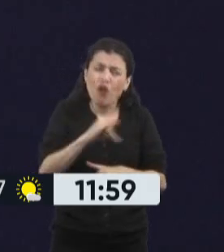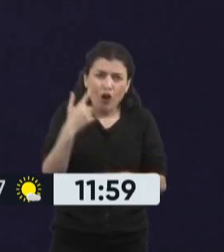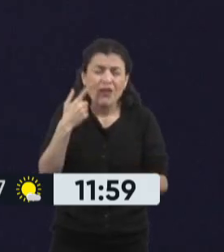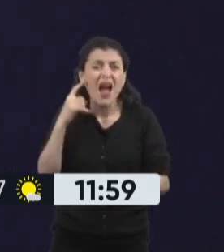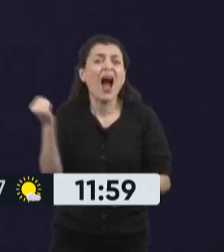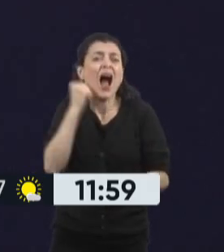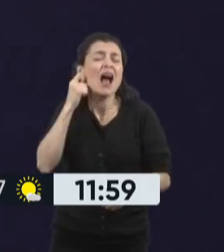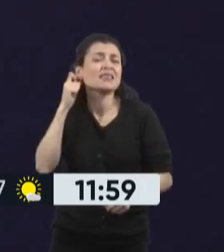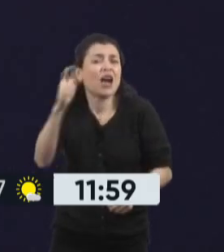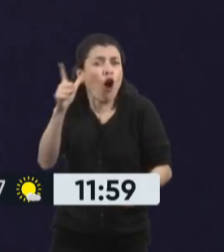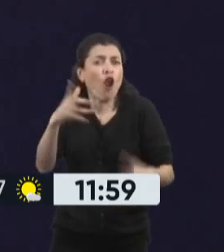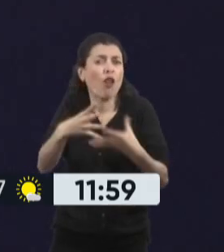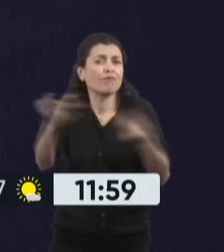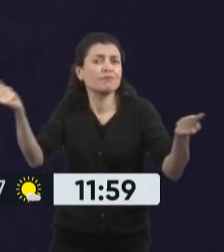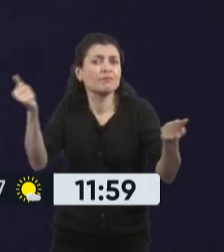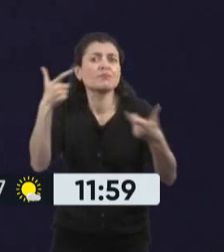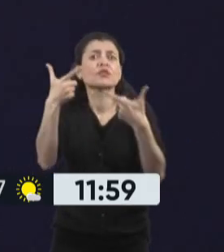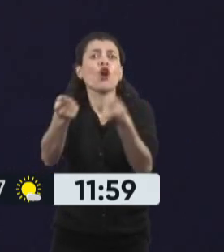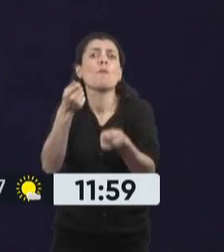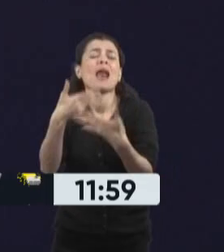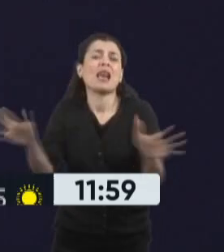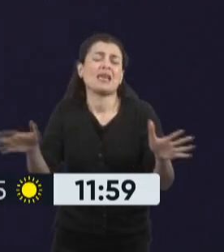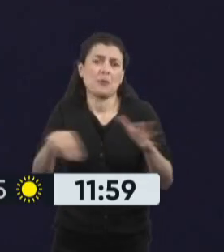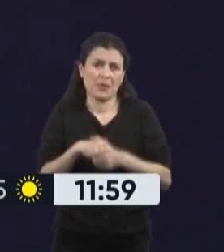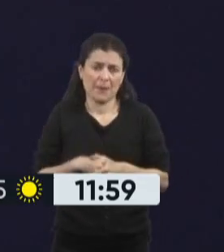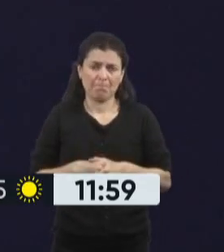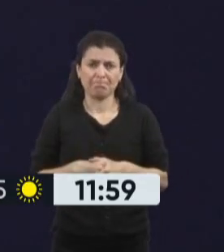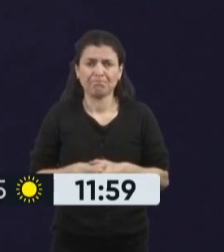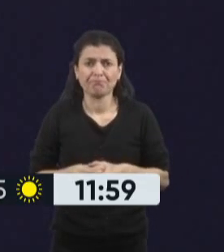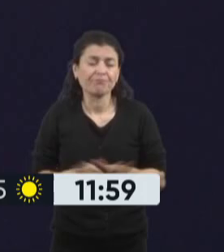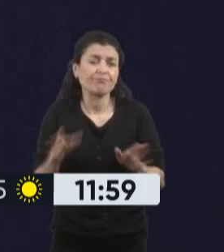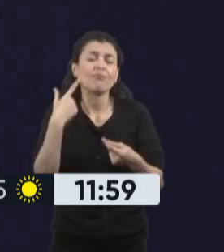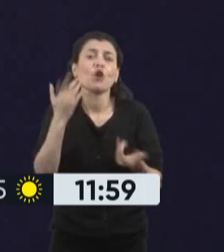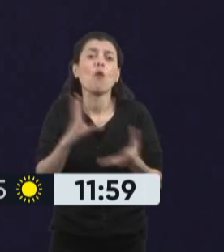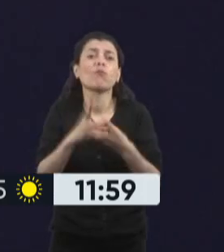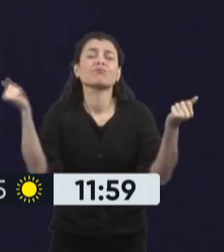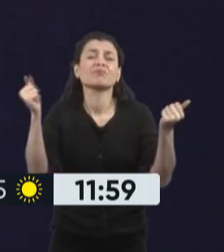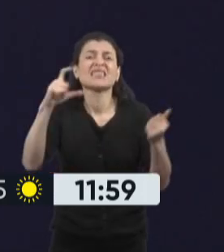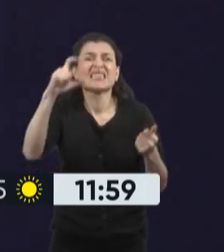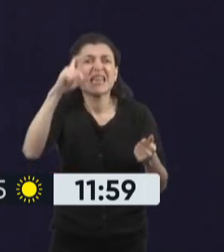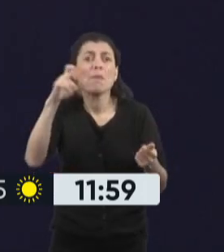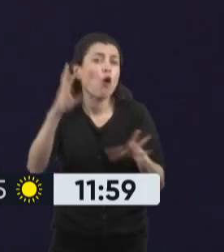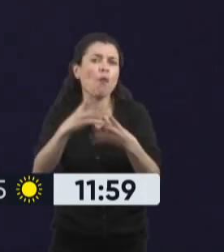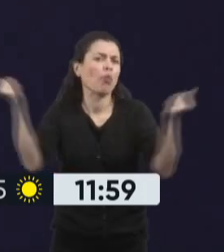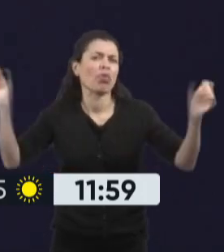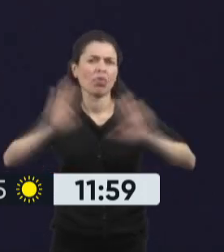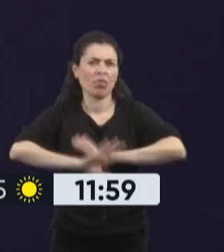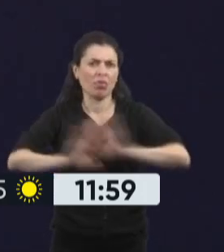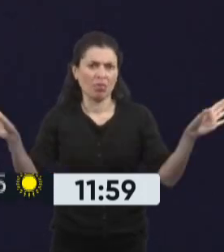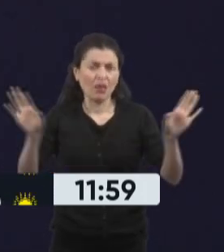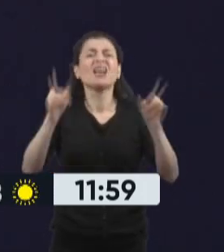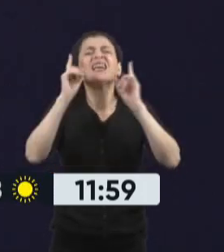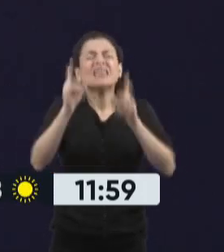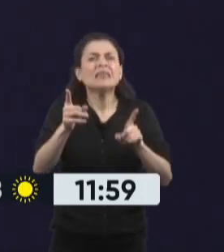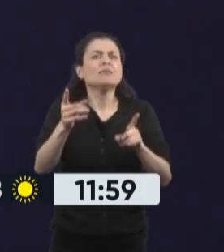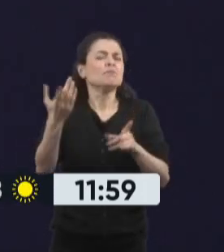vez, o sea que el cepo se levante lo más rápido posible, porque aparte es una traba para el crecimiento